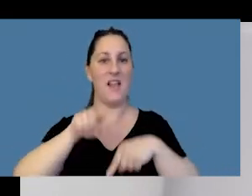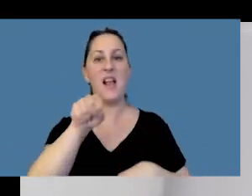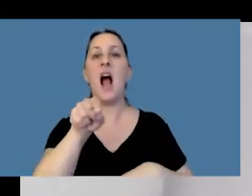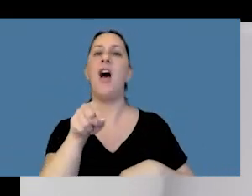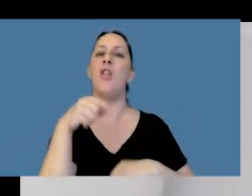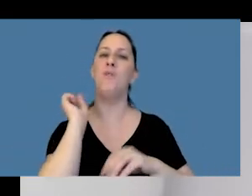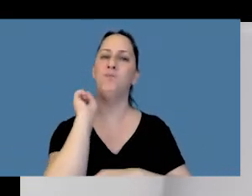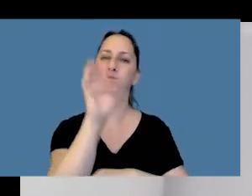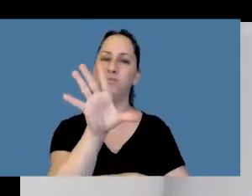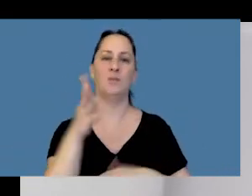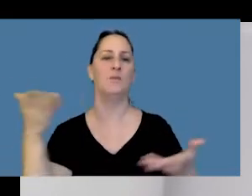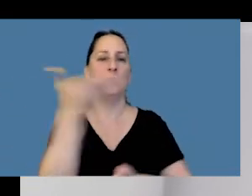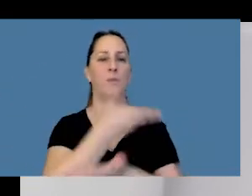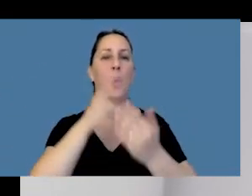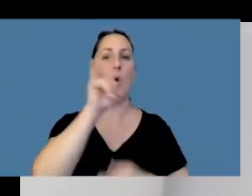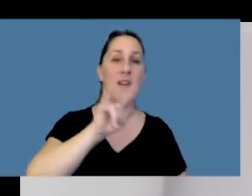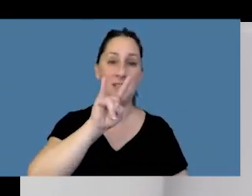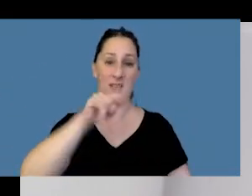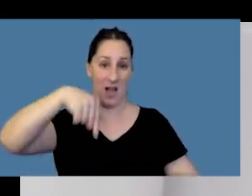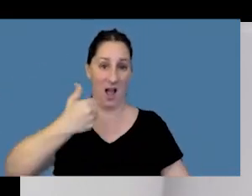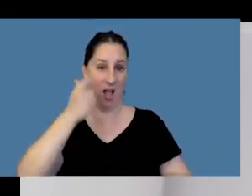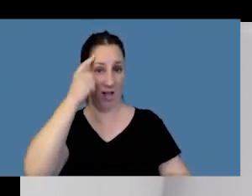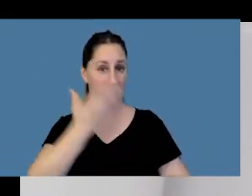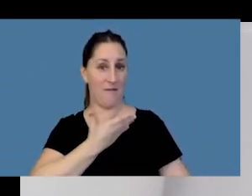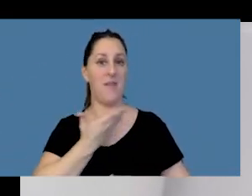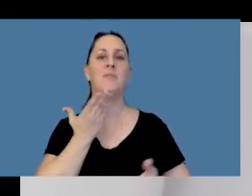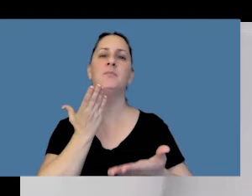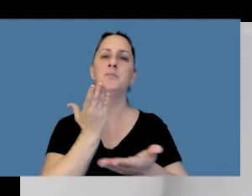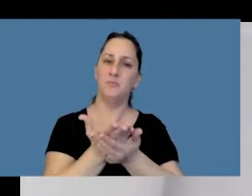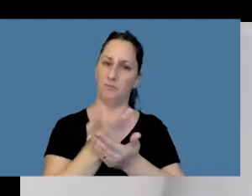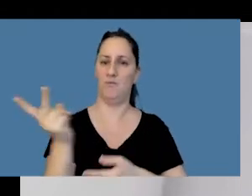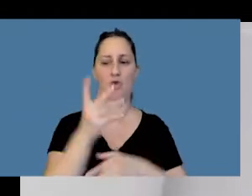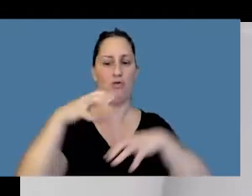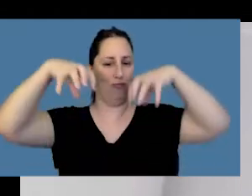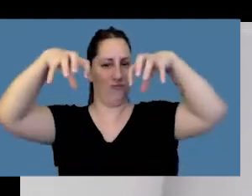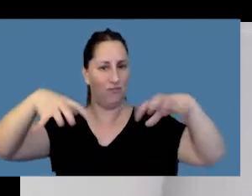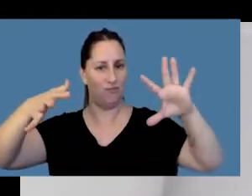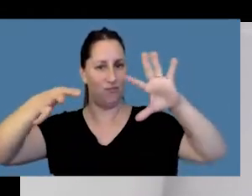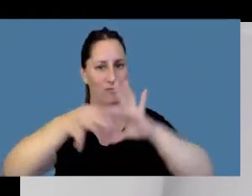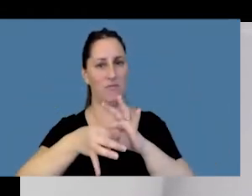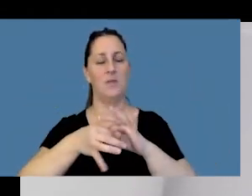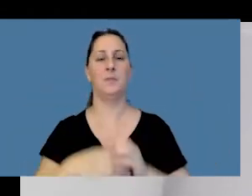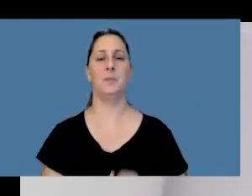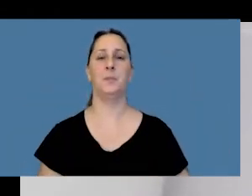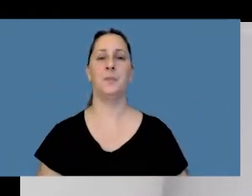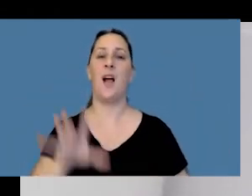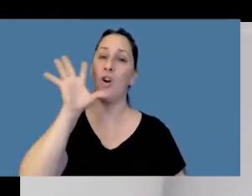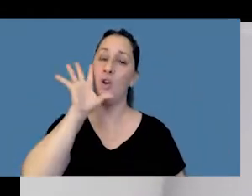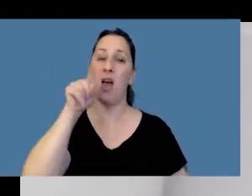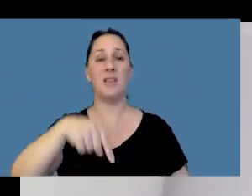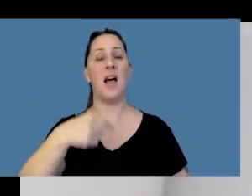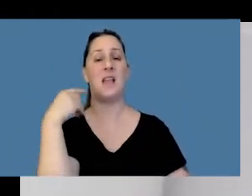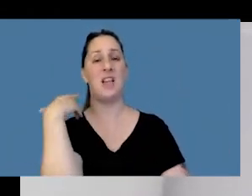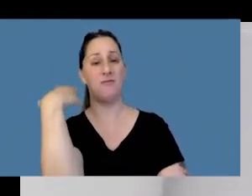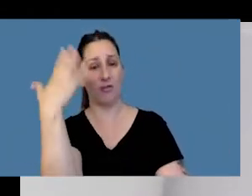emitimos en conjunto con la Universidad Maimónides, a la cual suscribimos ambas instituciones. Y también, bueno, recordarles que esta es